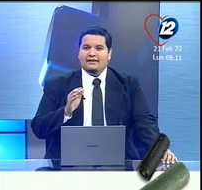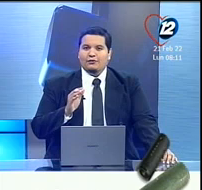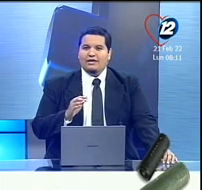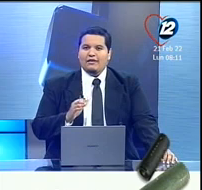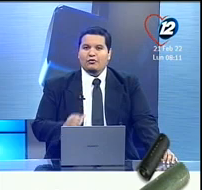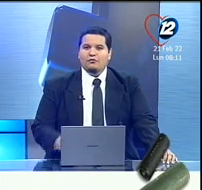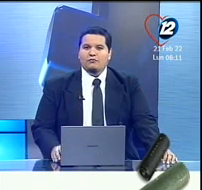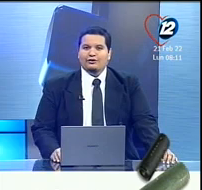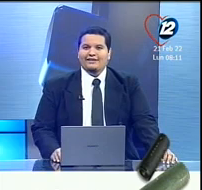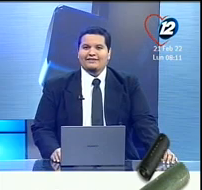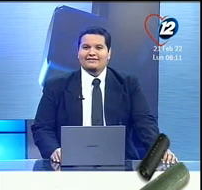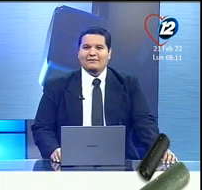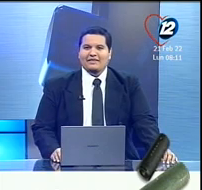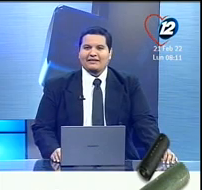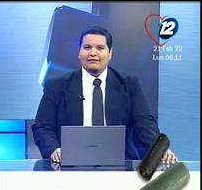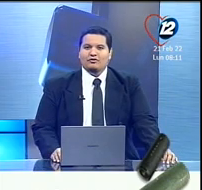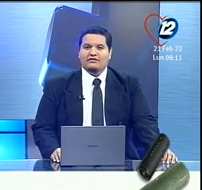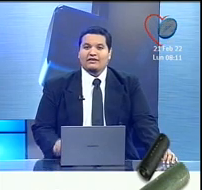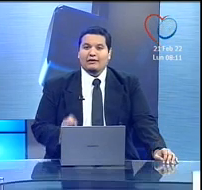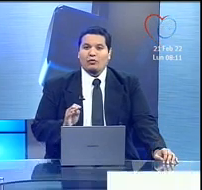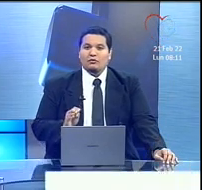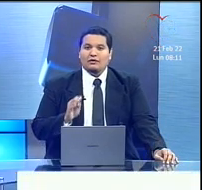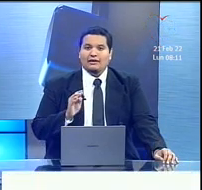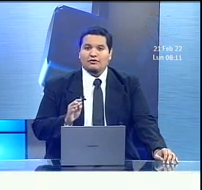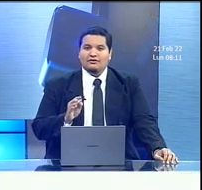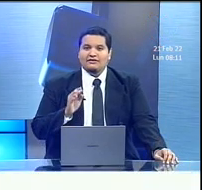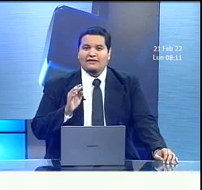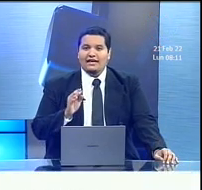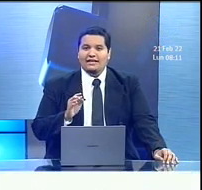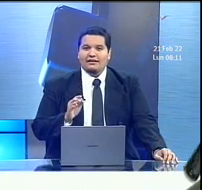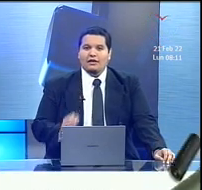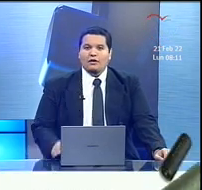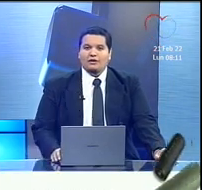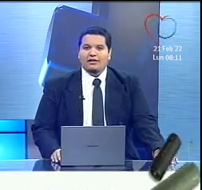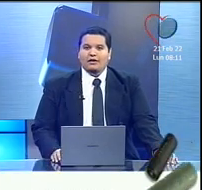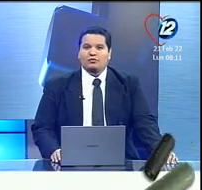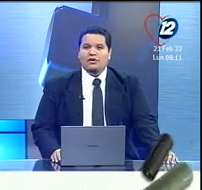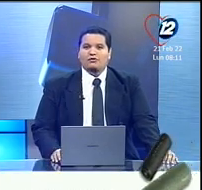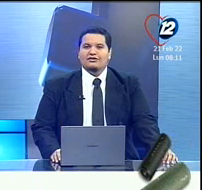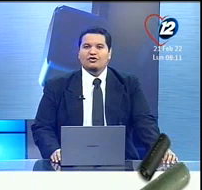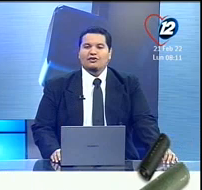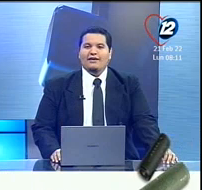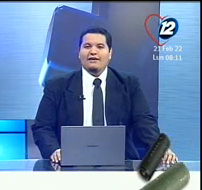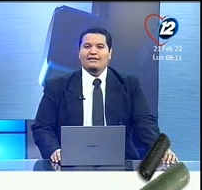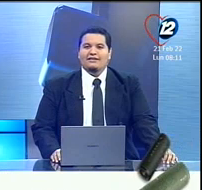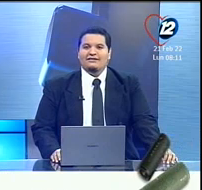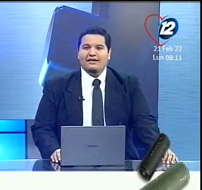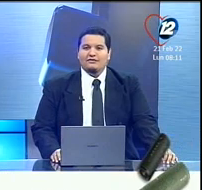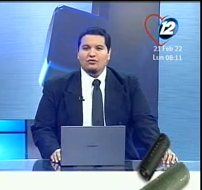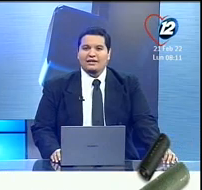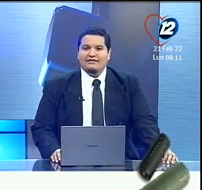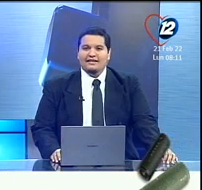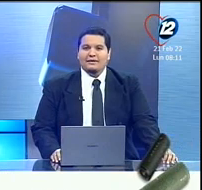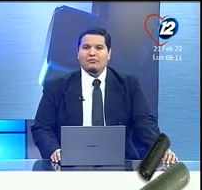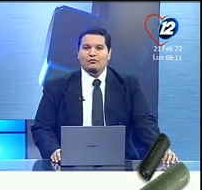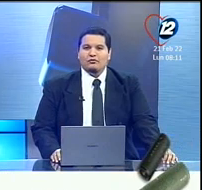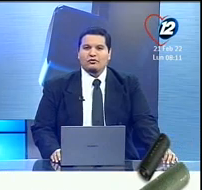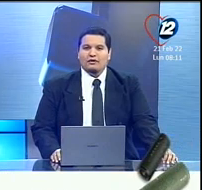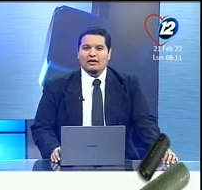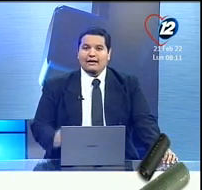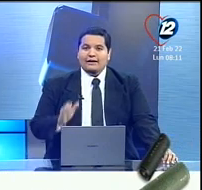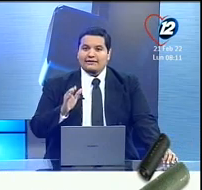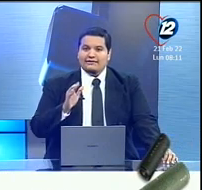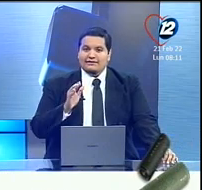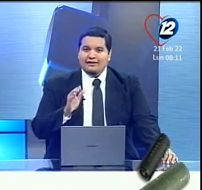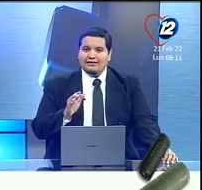ha desarrollado con un potente sistema de altavoces de 4 altavoces de Dialet. Cuenta con una duración de 26 horas de